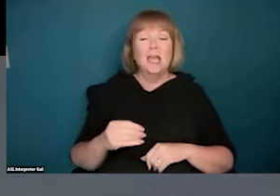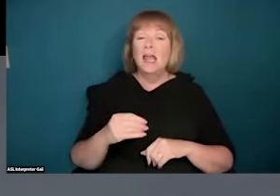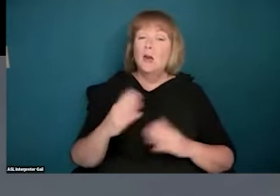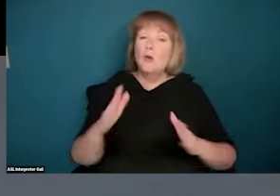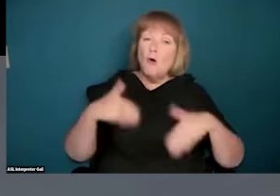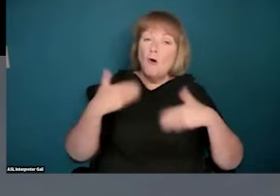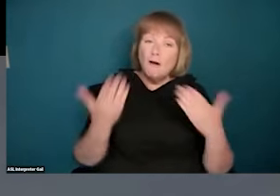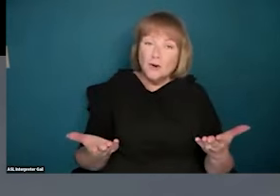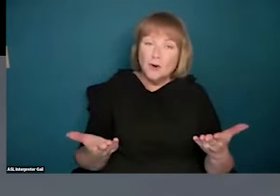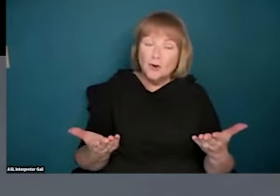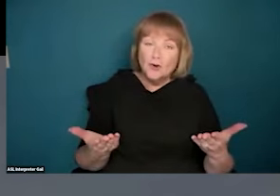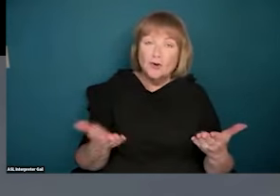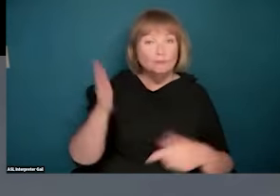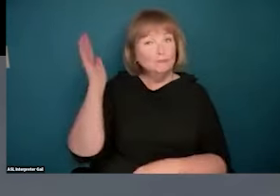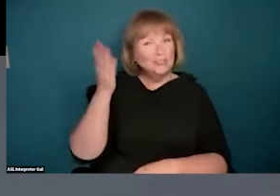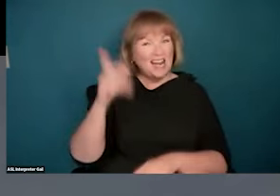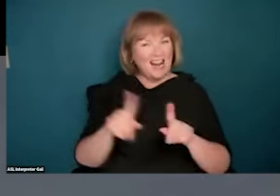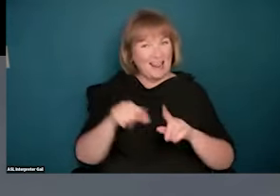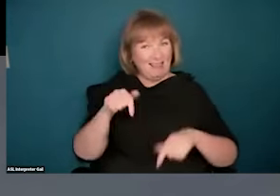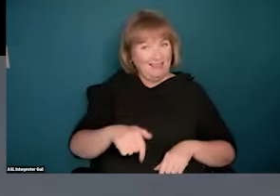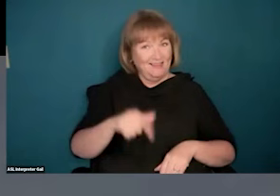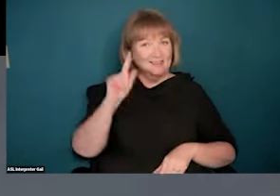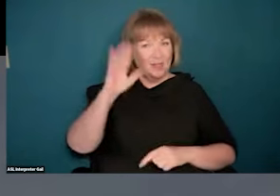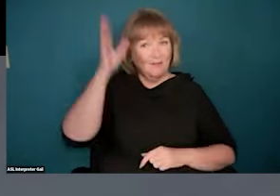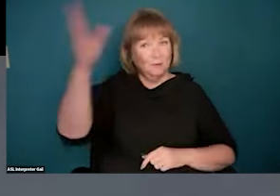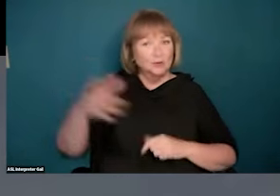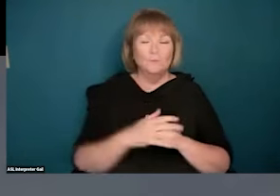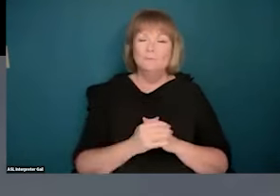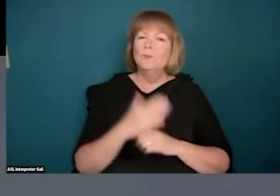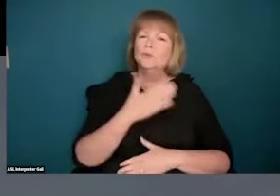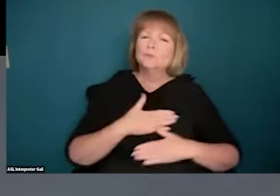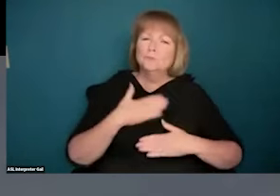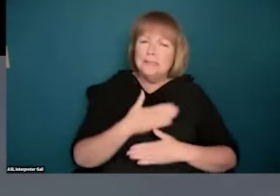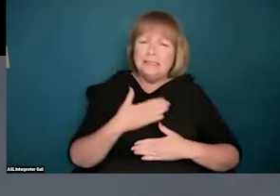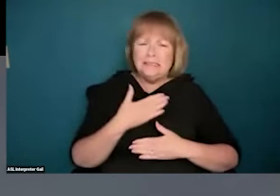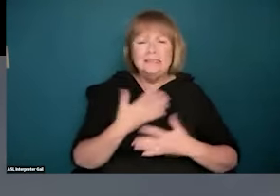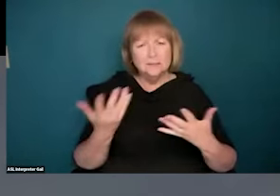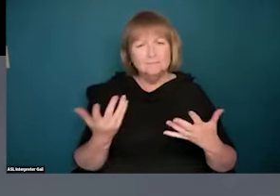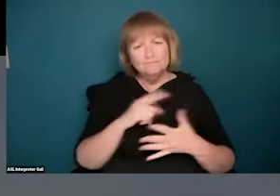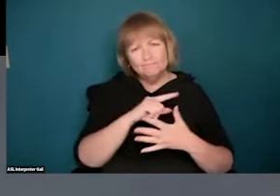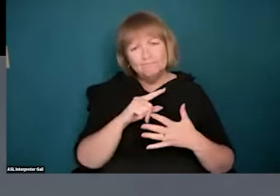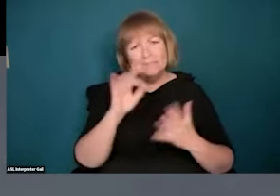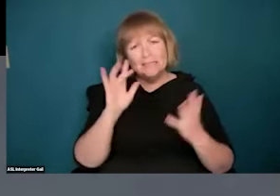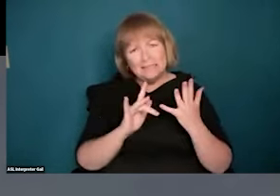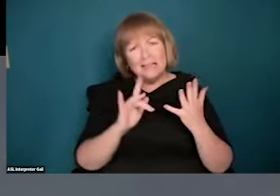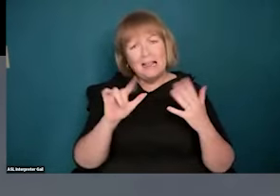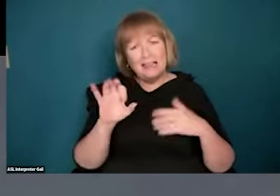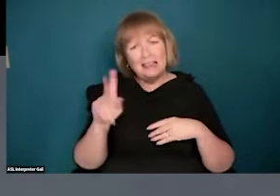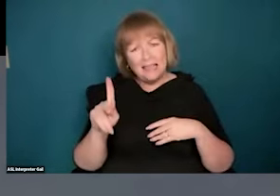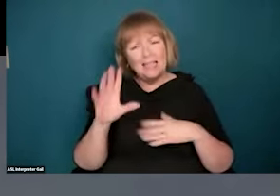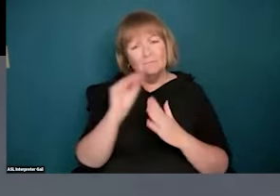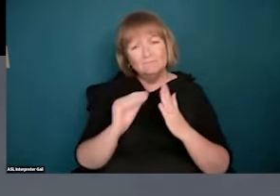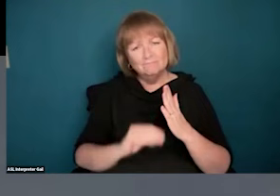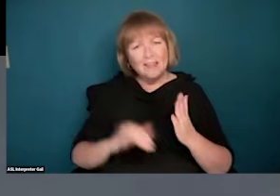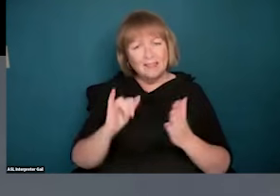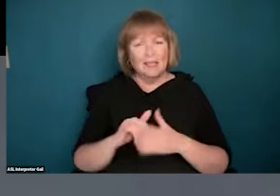encuesta, porque esto nos ofrece a nosotros sus opiniones para continuar planeando presentaciones que sean efectivas y sean productivas